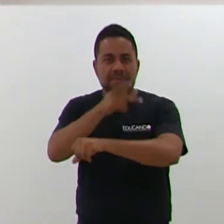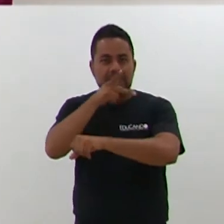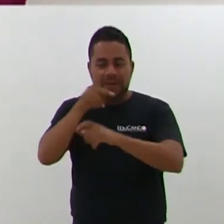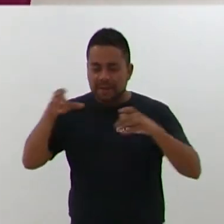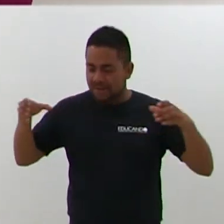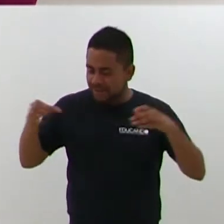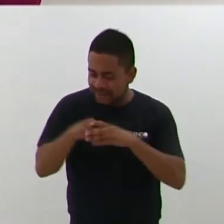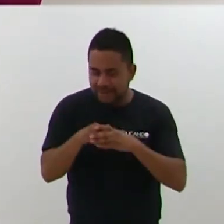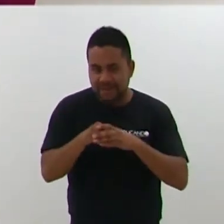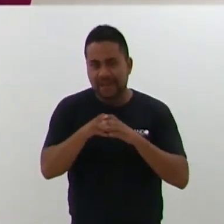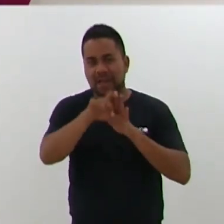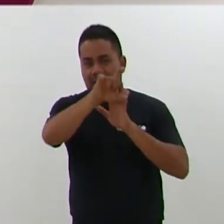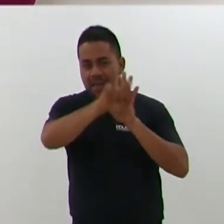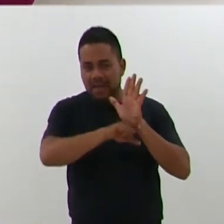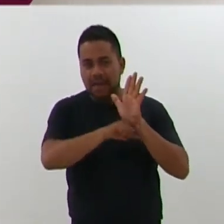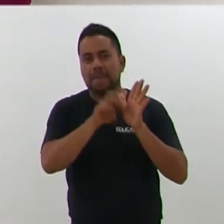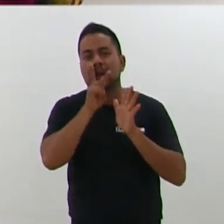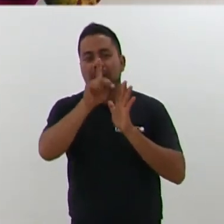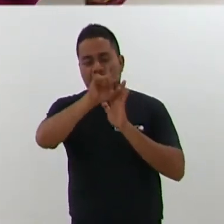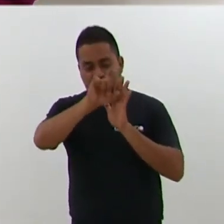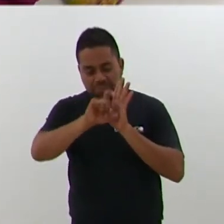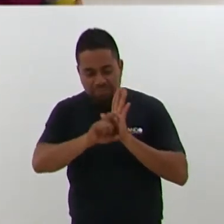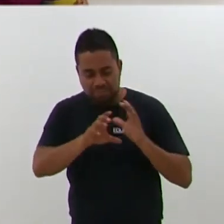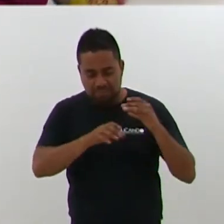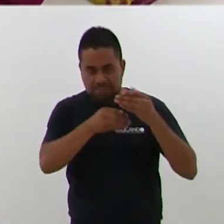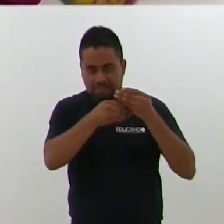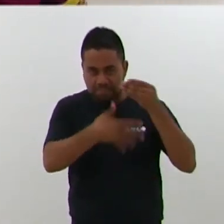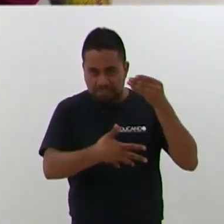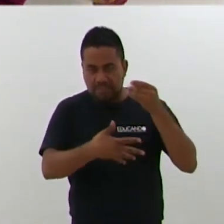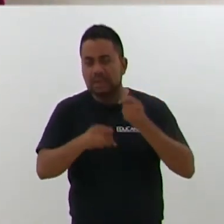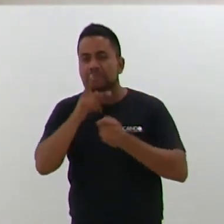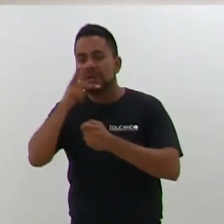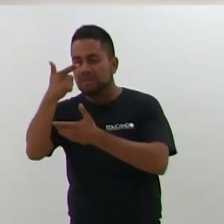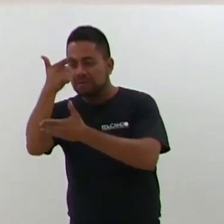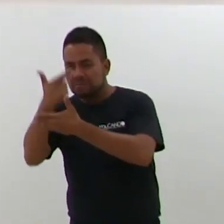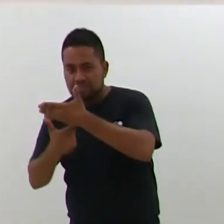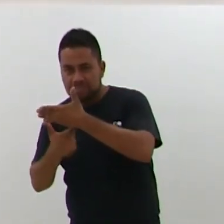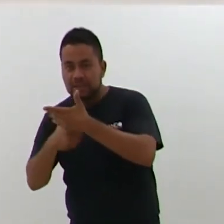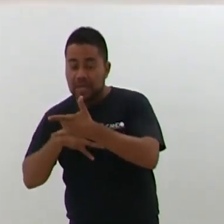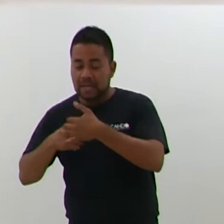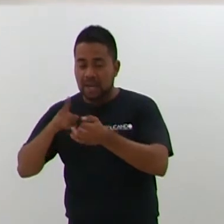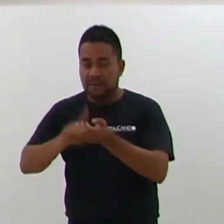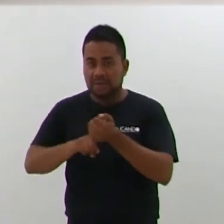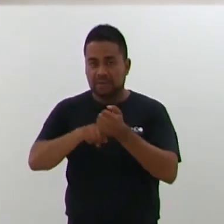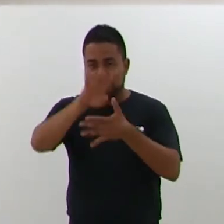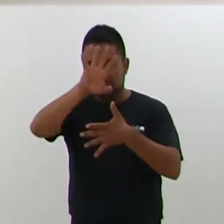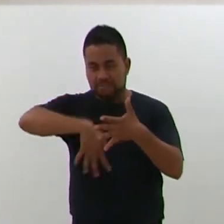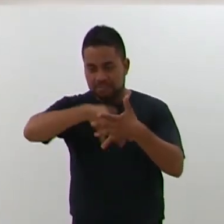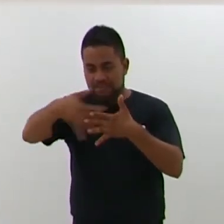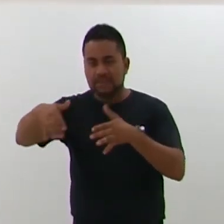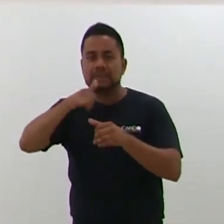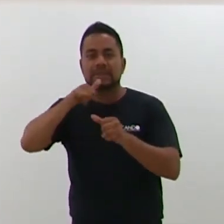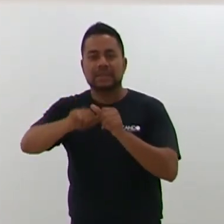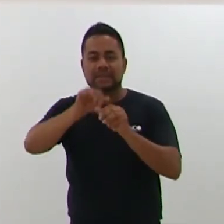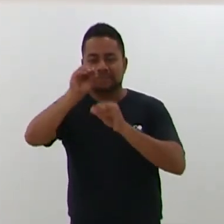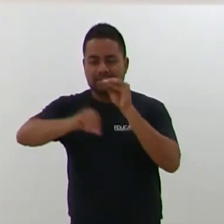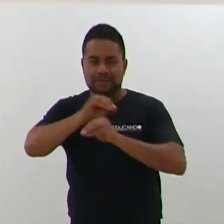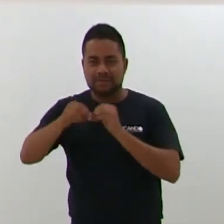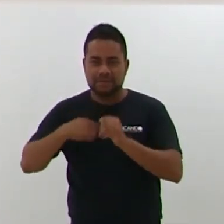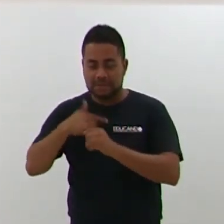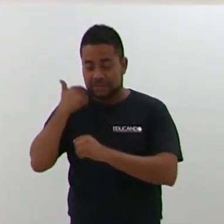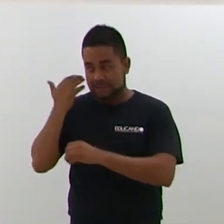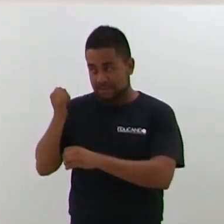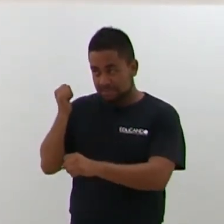les mencioné en estos ejemplos, que están en esa sopa de letras y que yo quiero que ustedes las